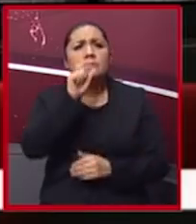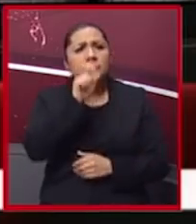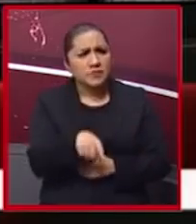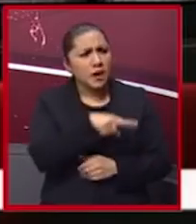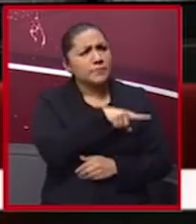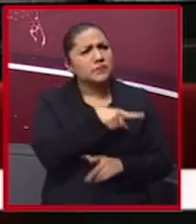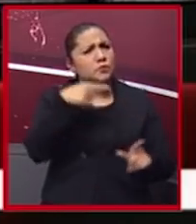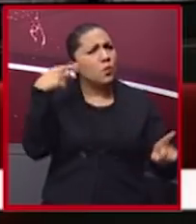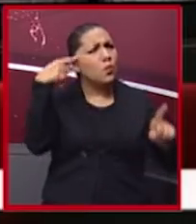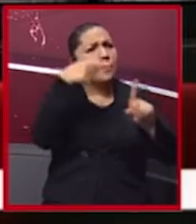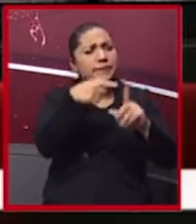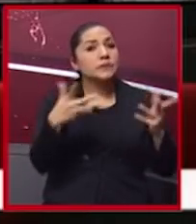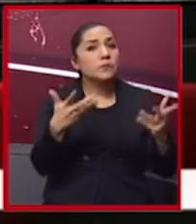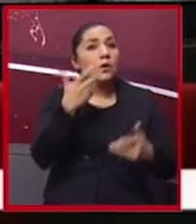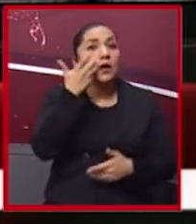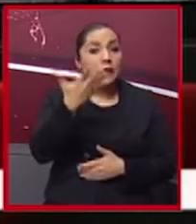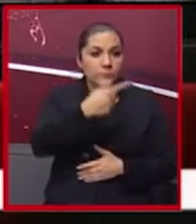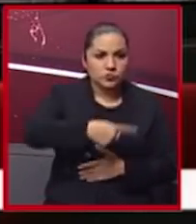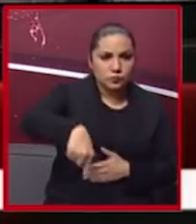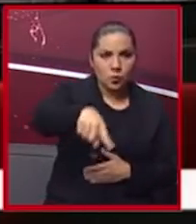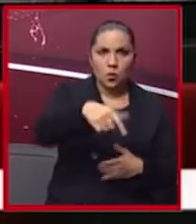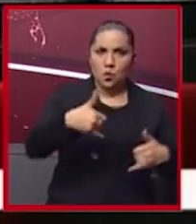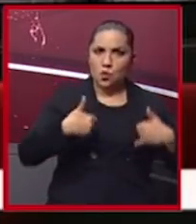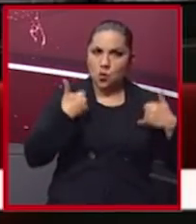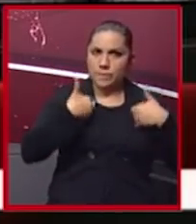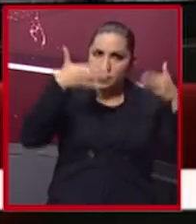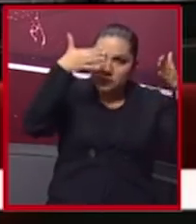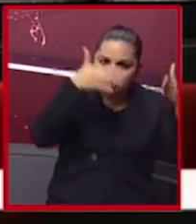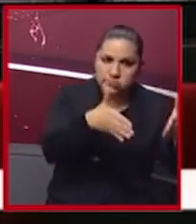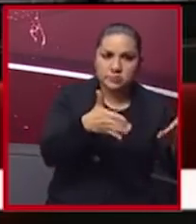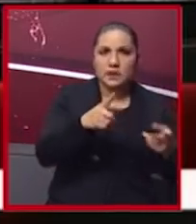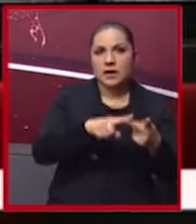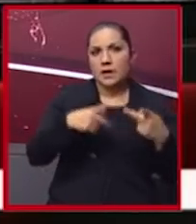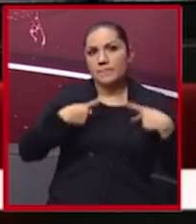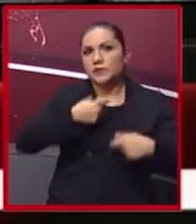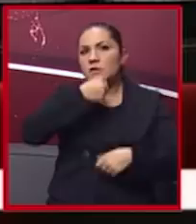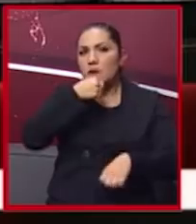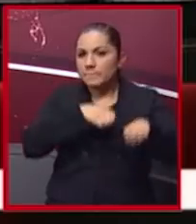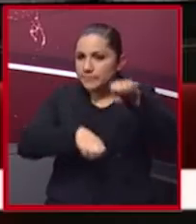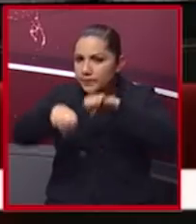los jóvenes, con los adultos mayores y con los grupos vulnerables que requieren mayor apoyo.